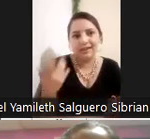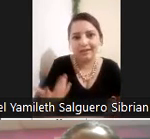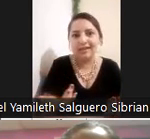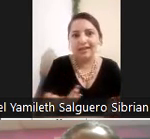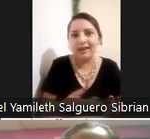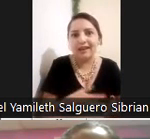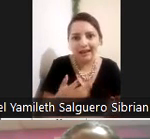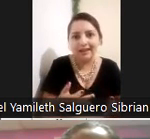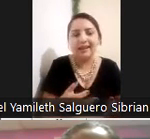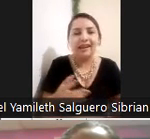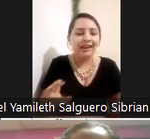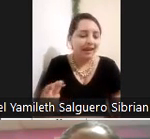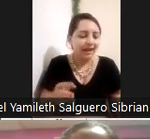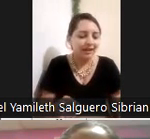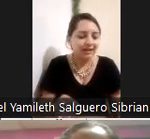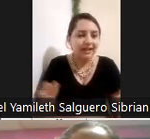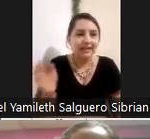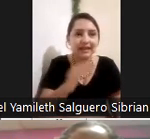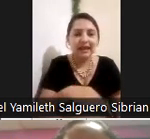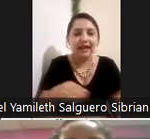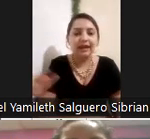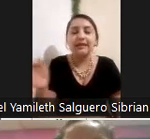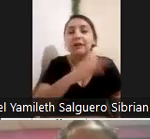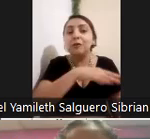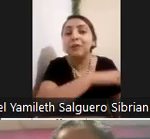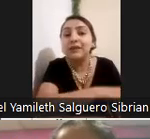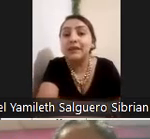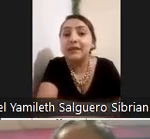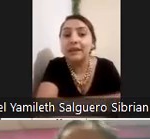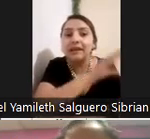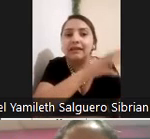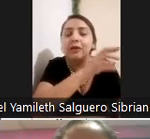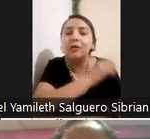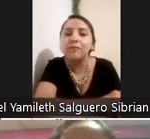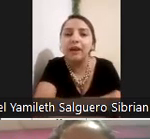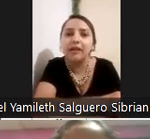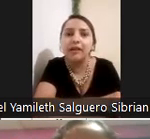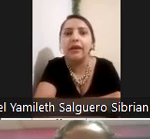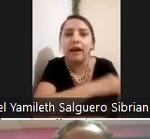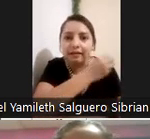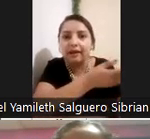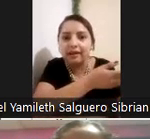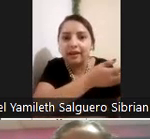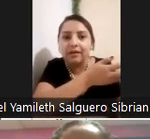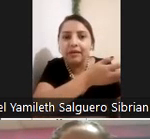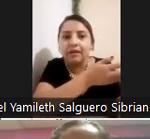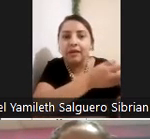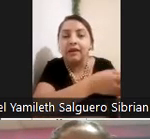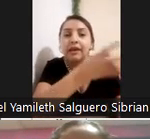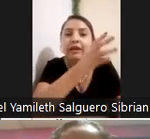difícil de vender en línea entonces eh Esa Lupita tendría que tener una imagen de alta